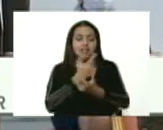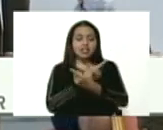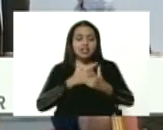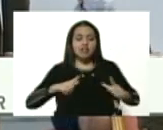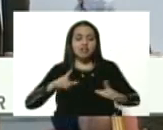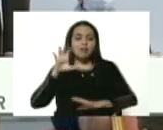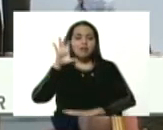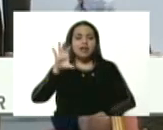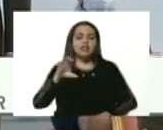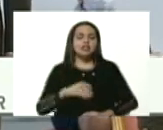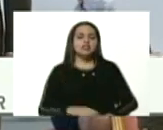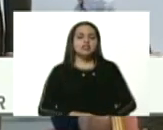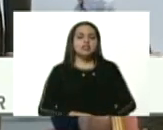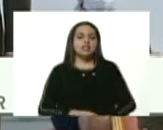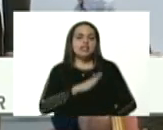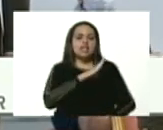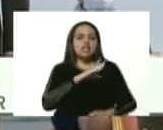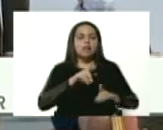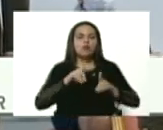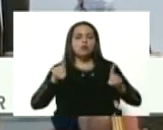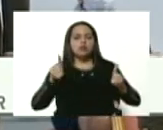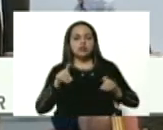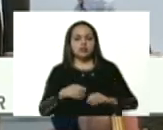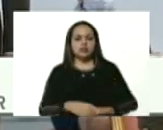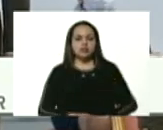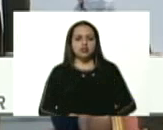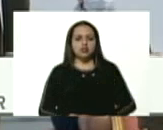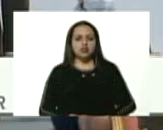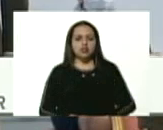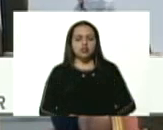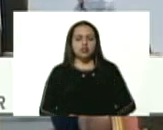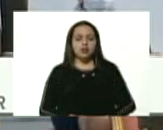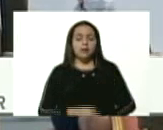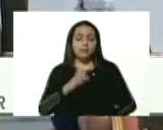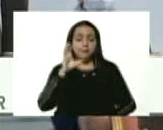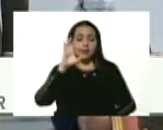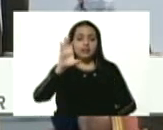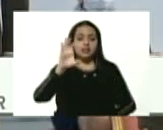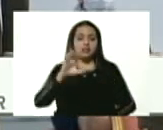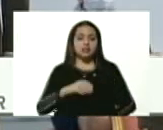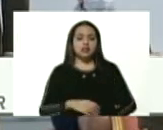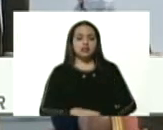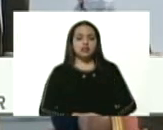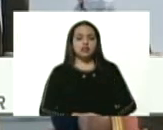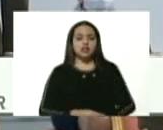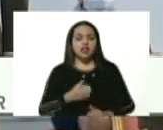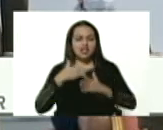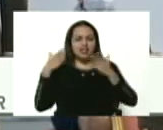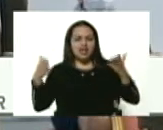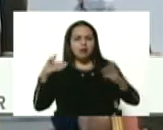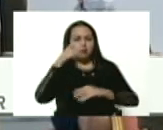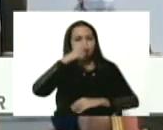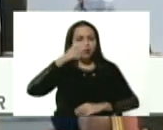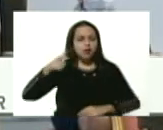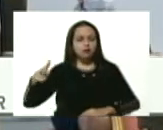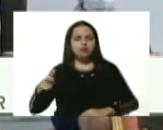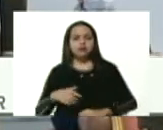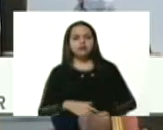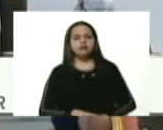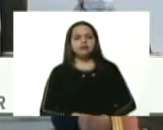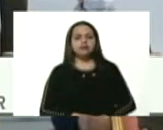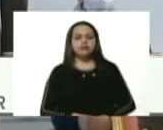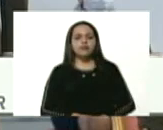país democrático, a ese gran país, a ese gran pueblo